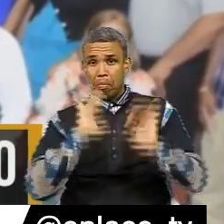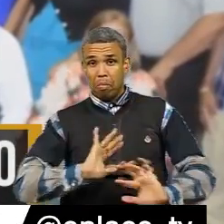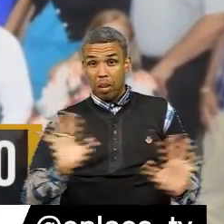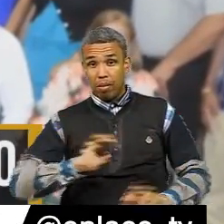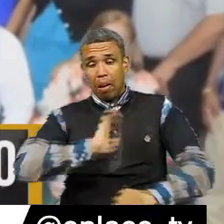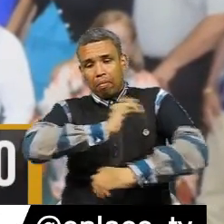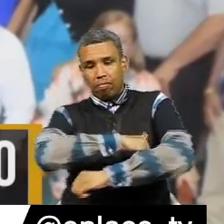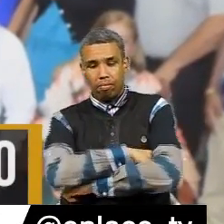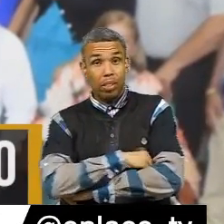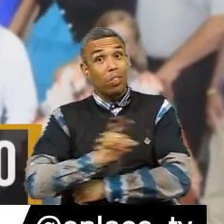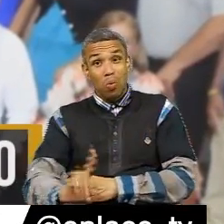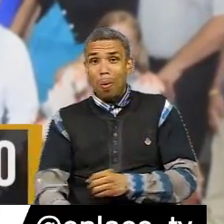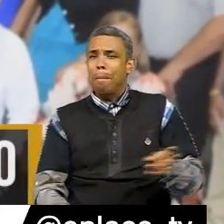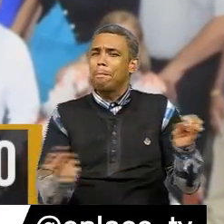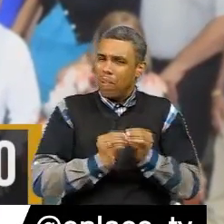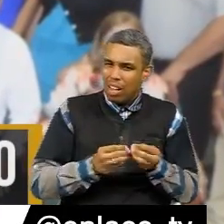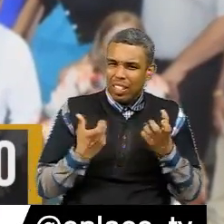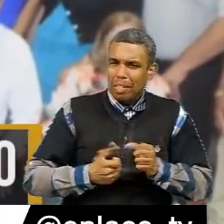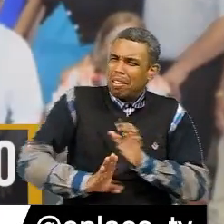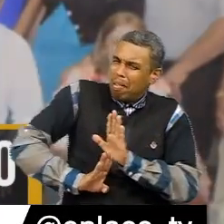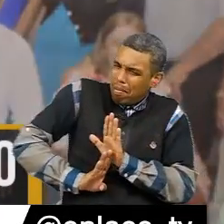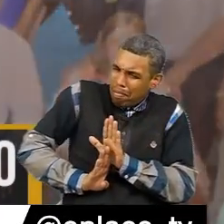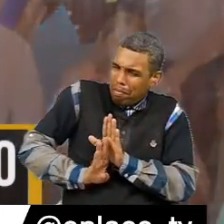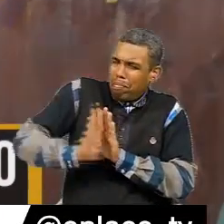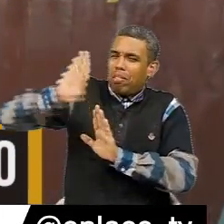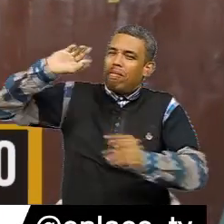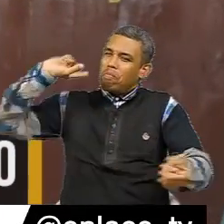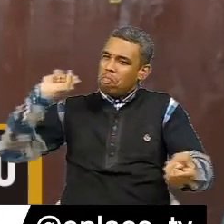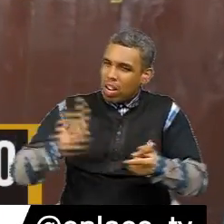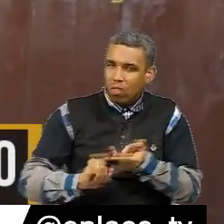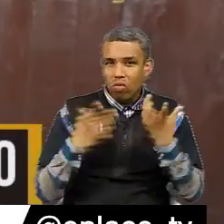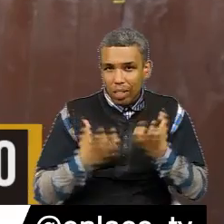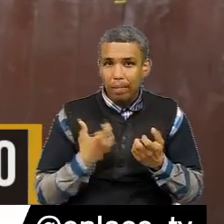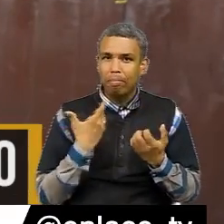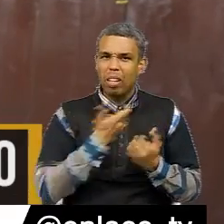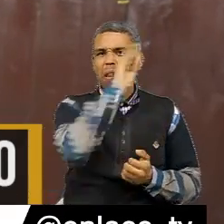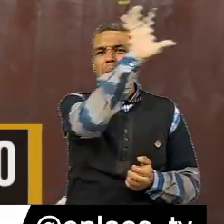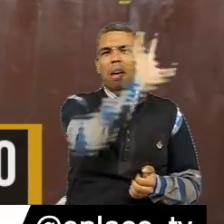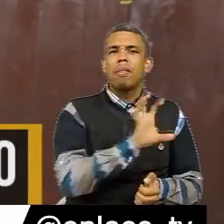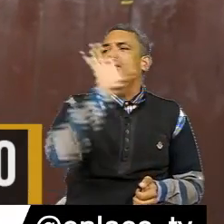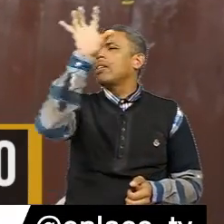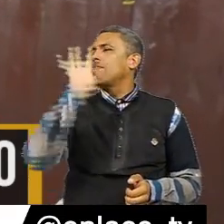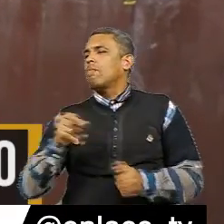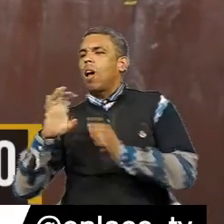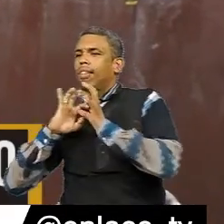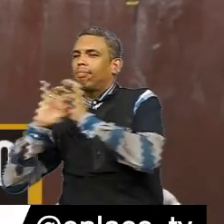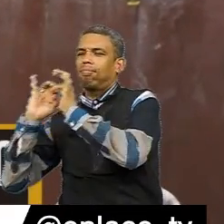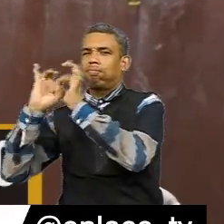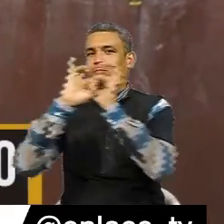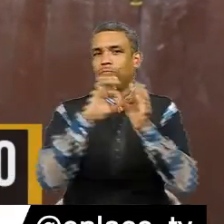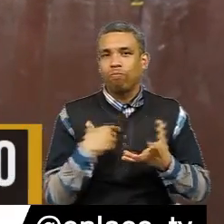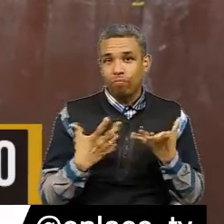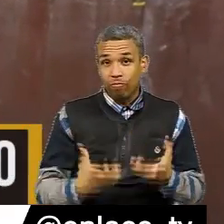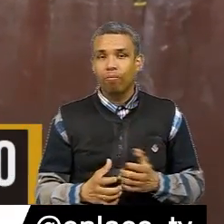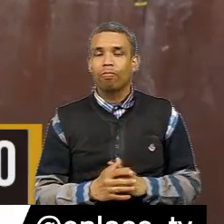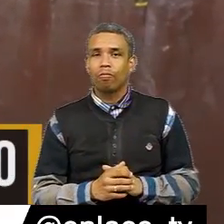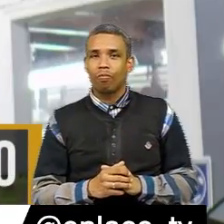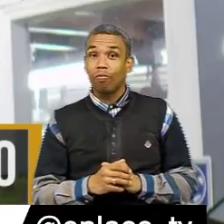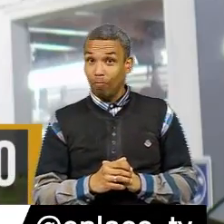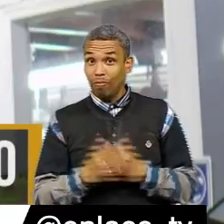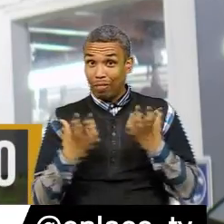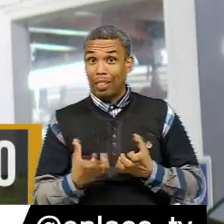hay un mercado por abarcar, enfocados a internacionalizarnos también. Unidos podemos hacer más. Realmente, si queremos llegar lejos, lo hacemos